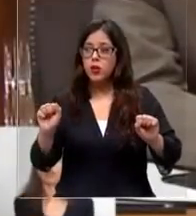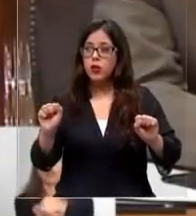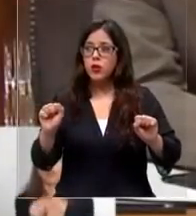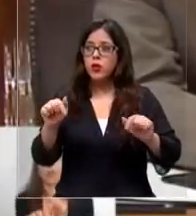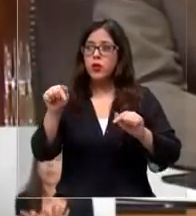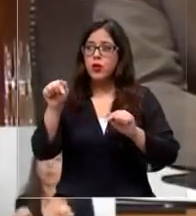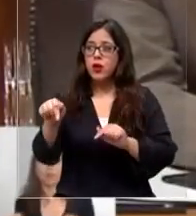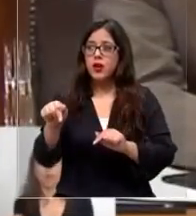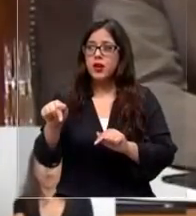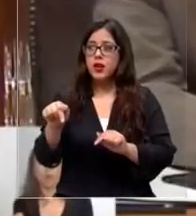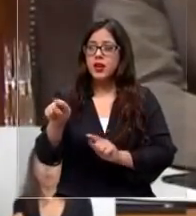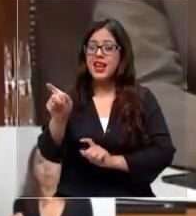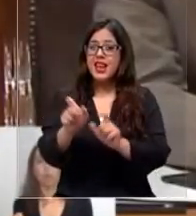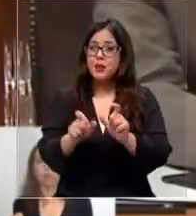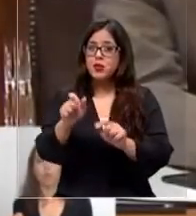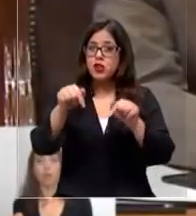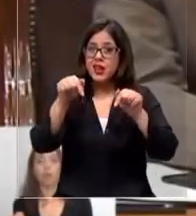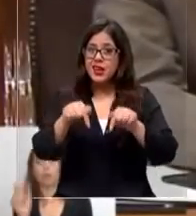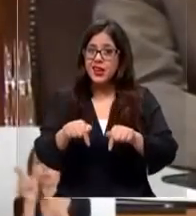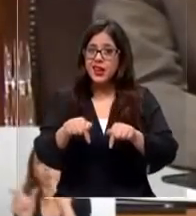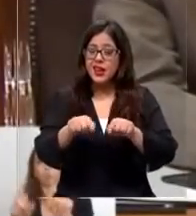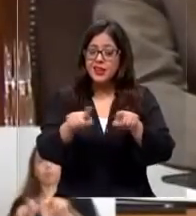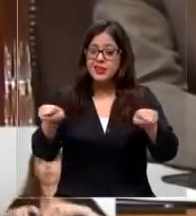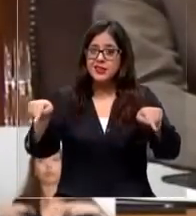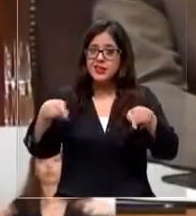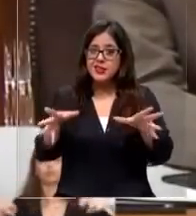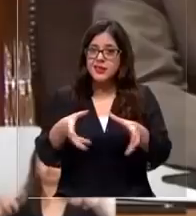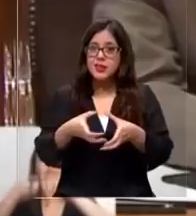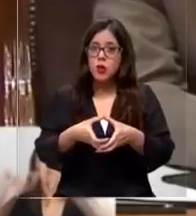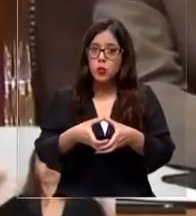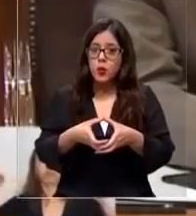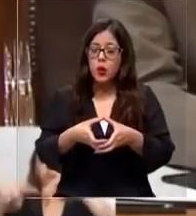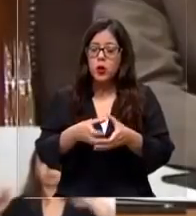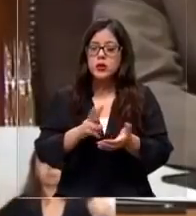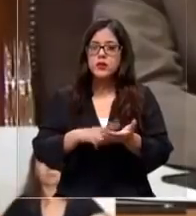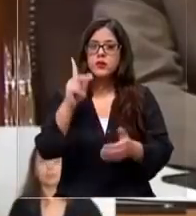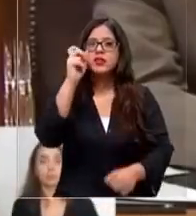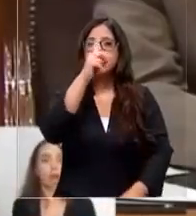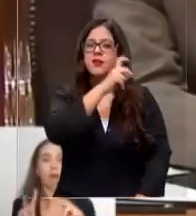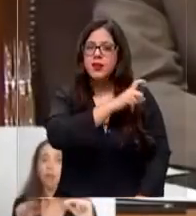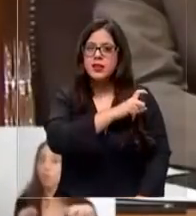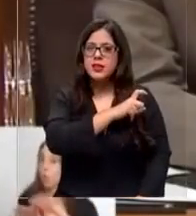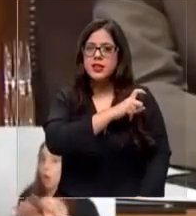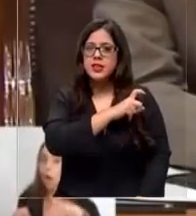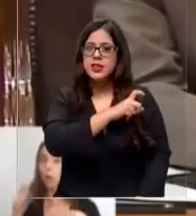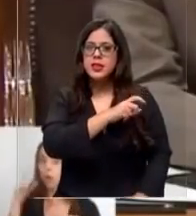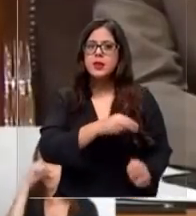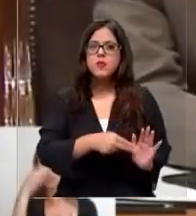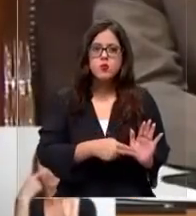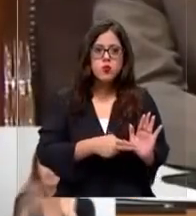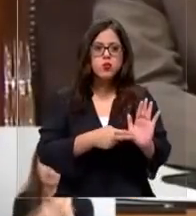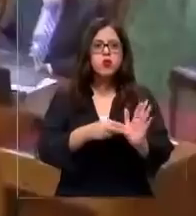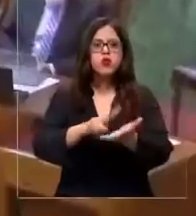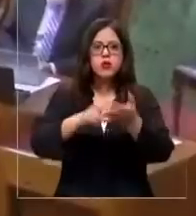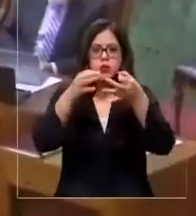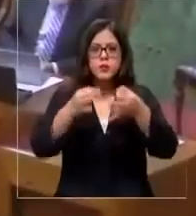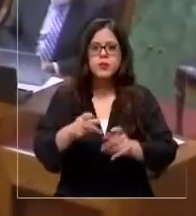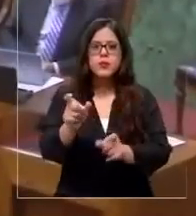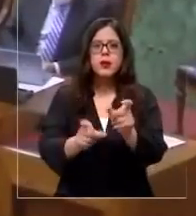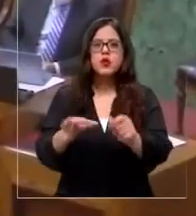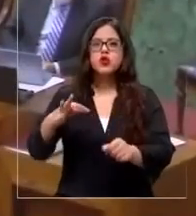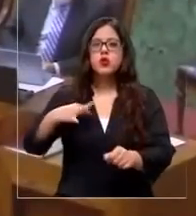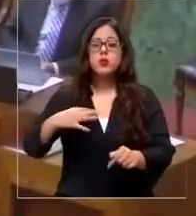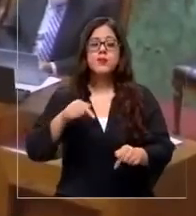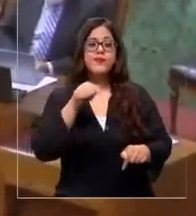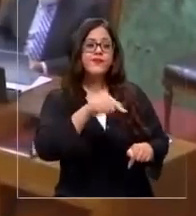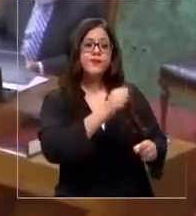quienes estamos en esta sala, es muy difícil darle señales claras a la ciudadanía. El